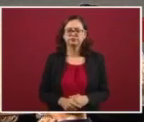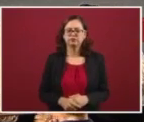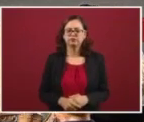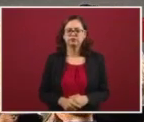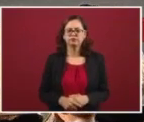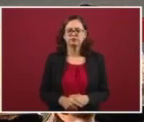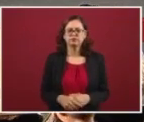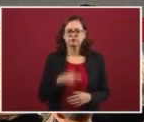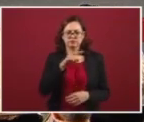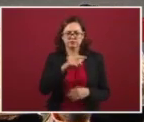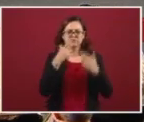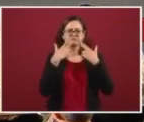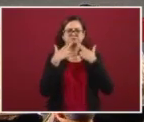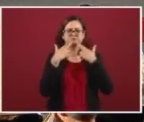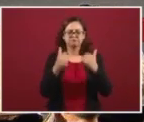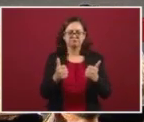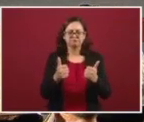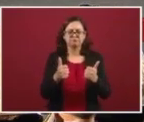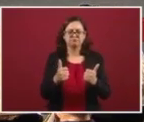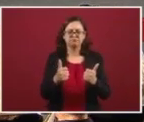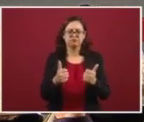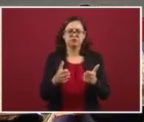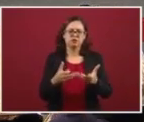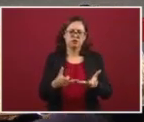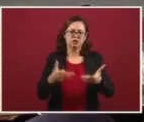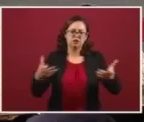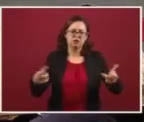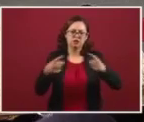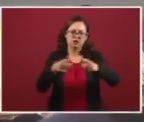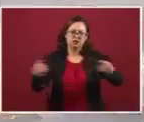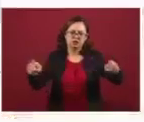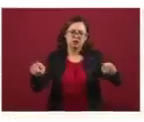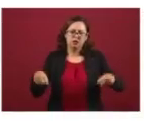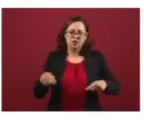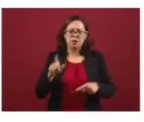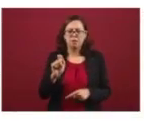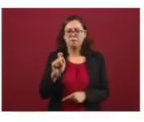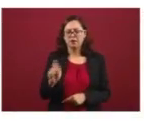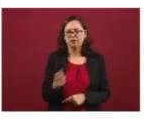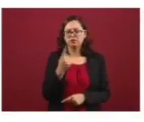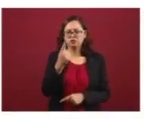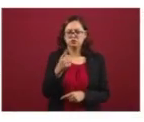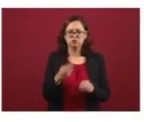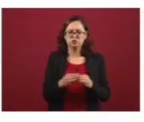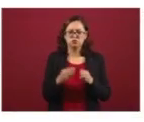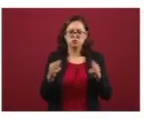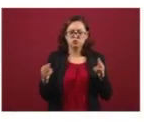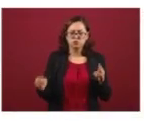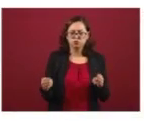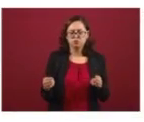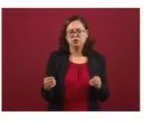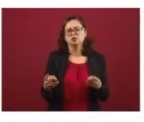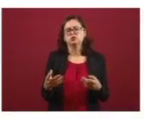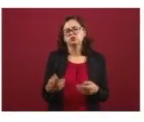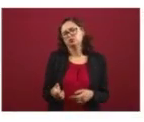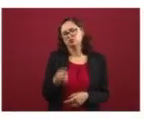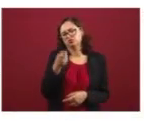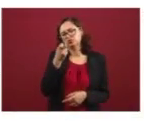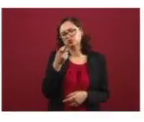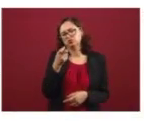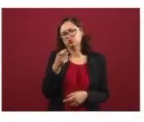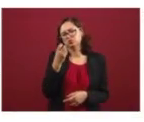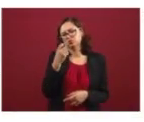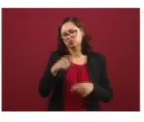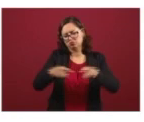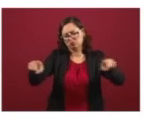rancho. Tiene una dimensión de alrededor de 21 metros cuadrados, casi más de 2 hectáreas. Para